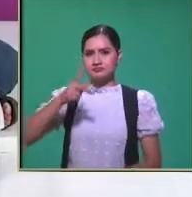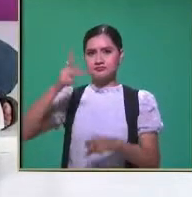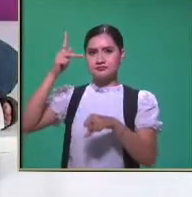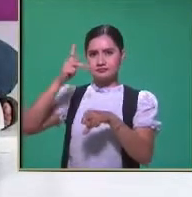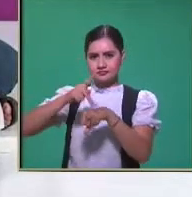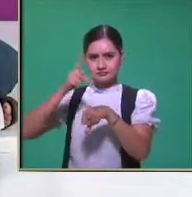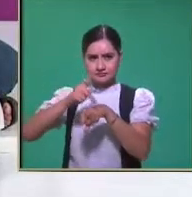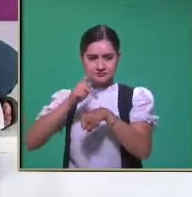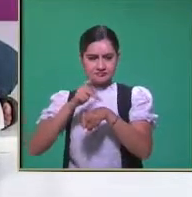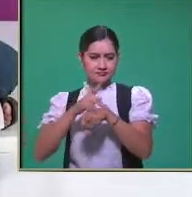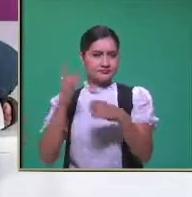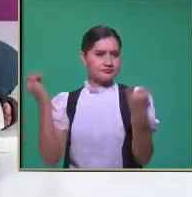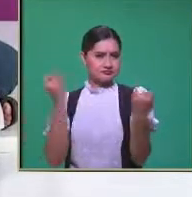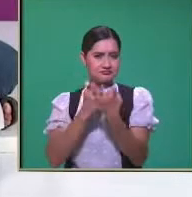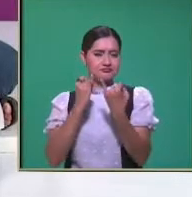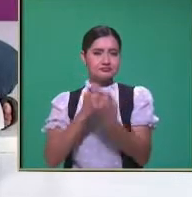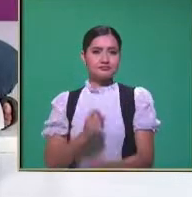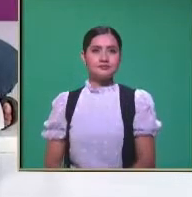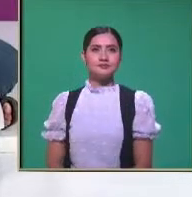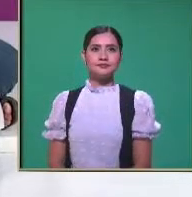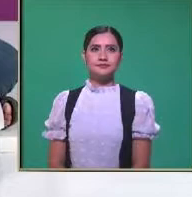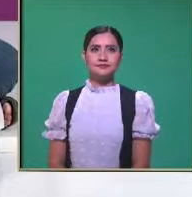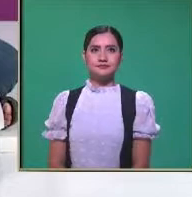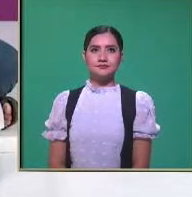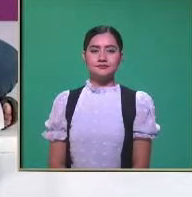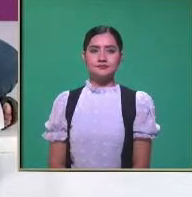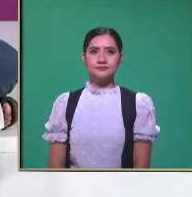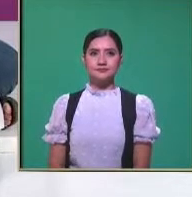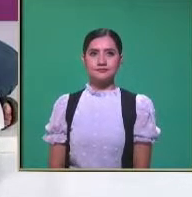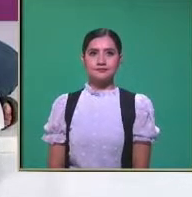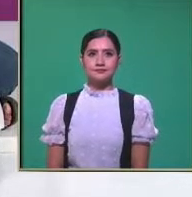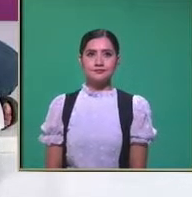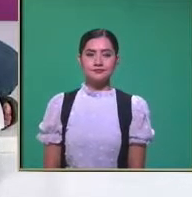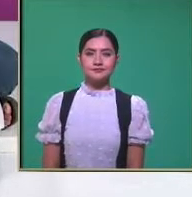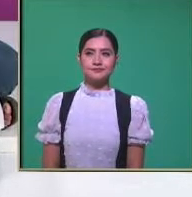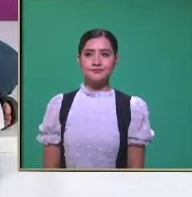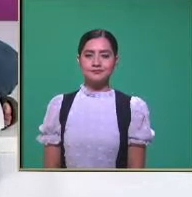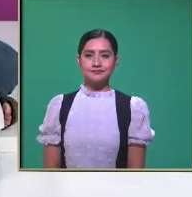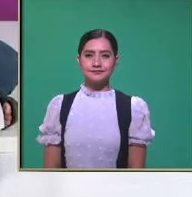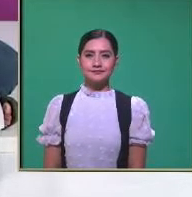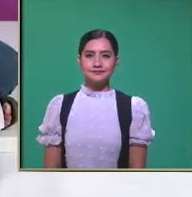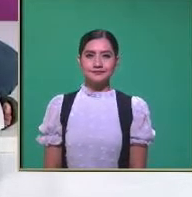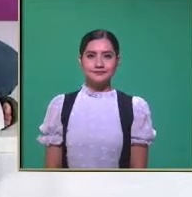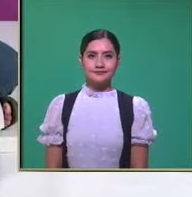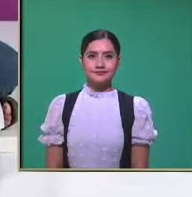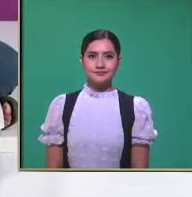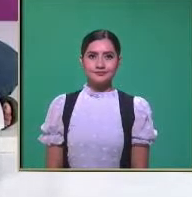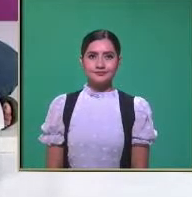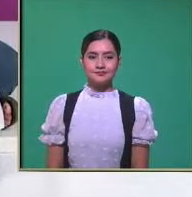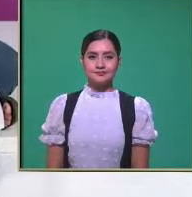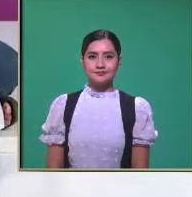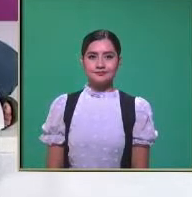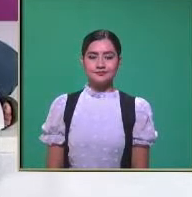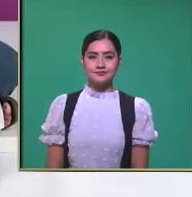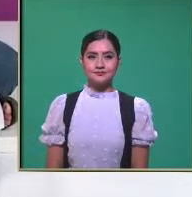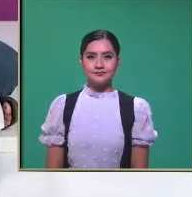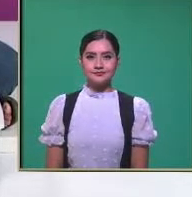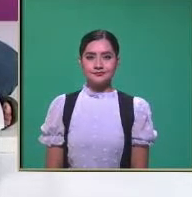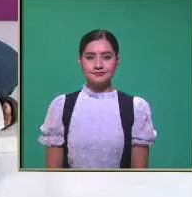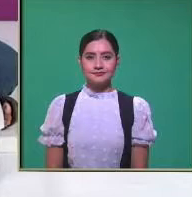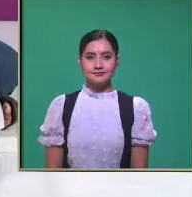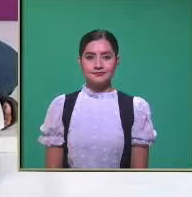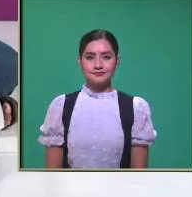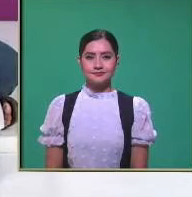también pudimos nosotros recolectar. Follajito, mira, pues si hay de todo. Ellos pueden ir y nosotros salimos con ellos